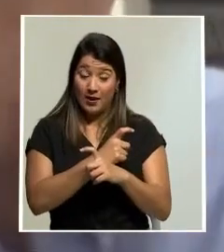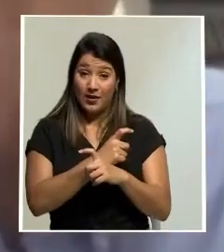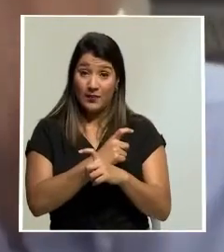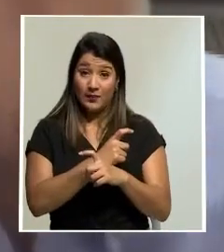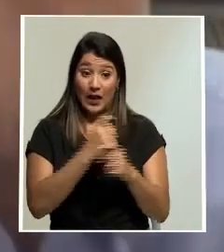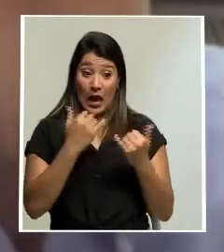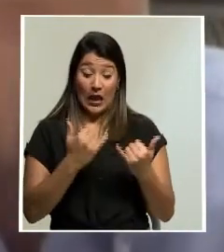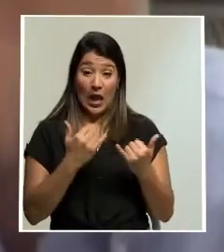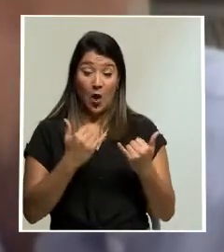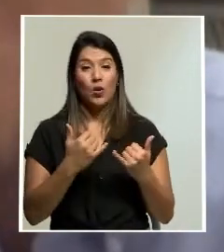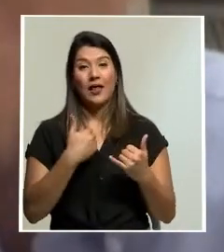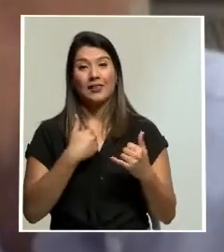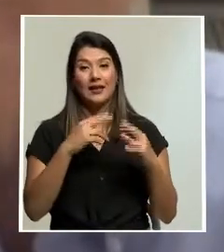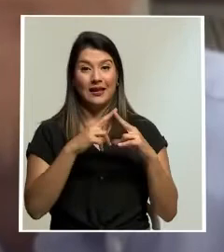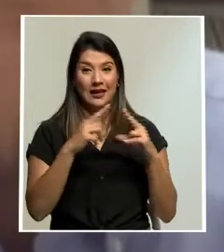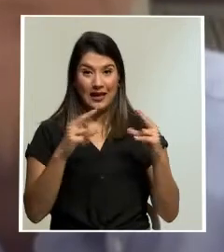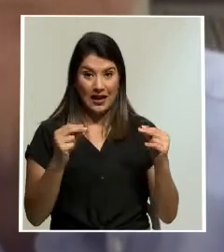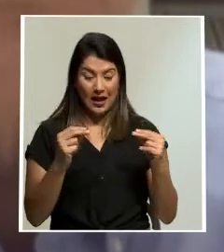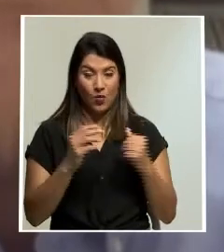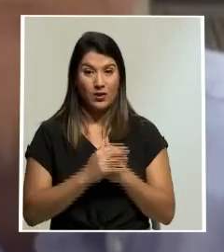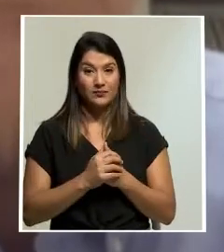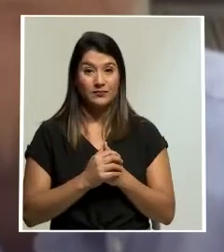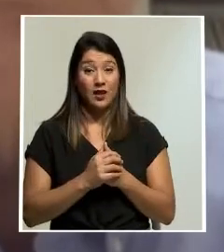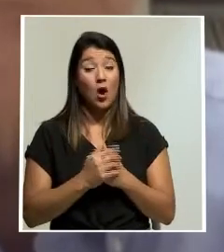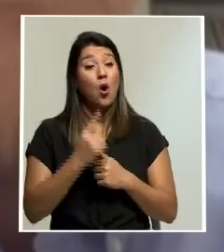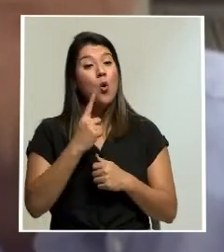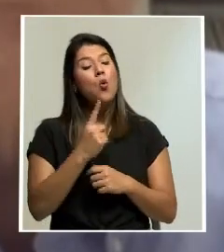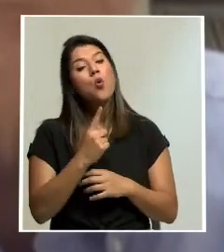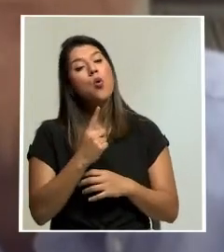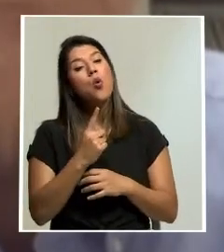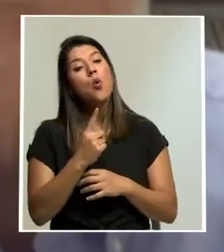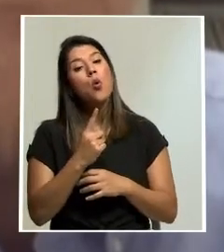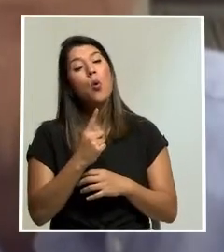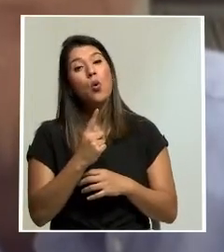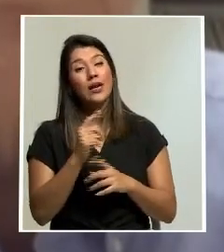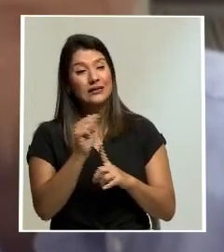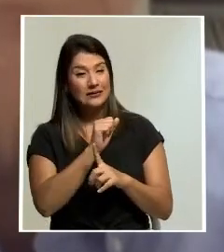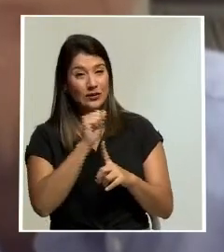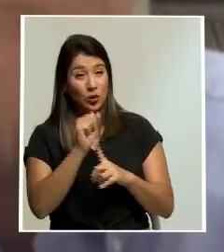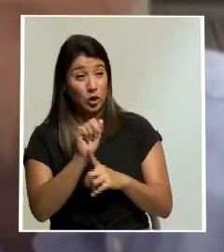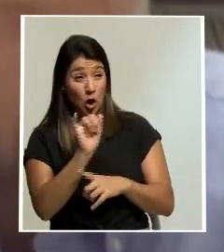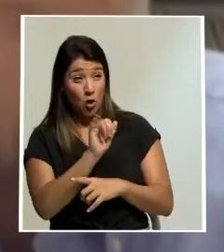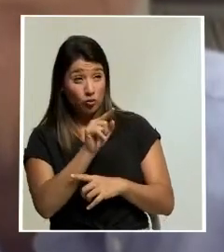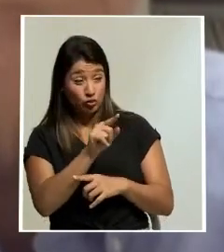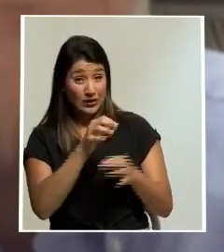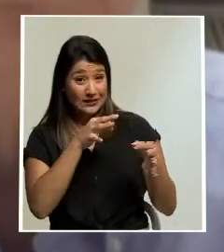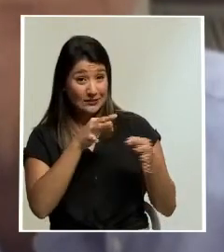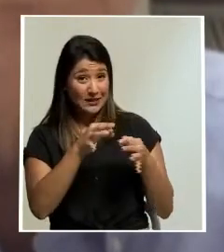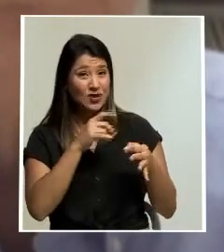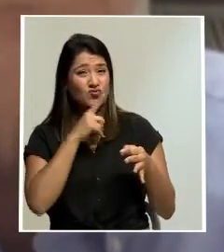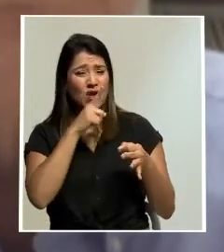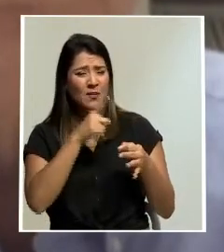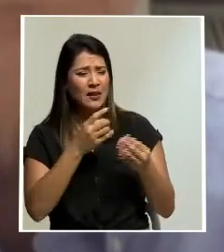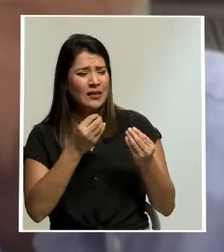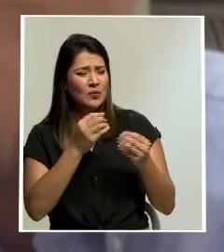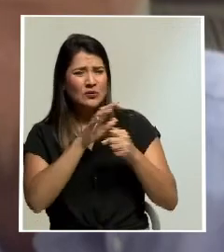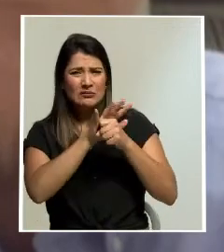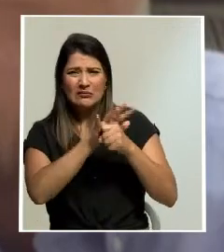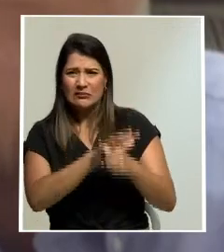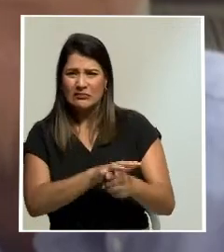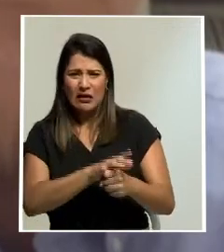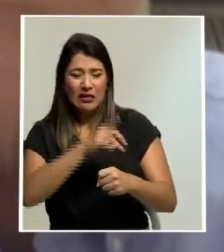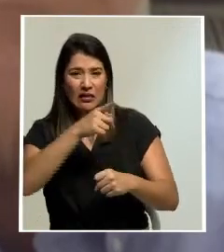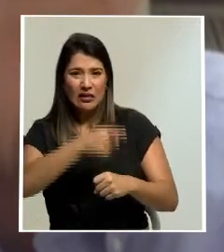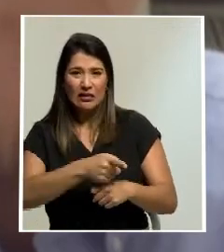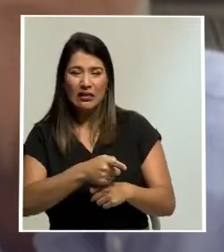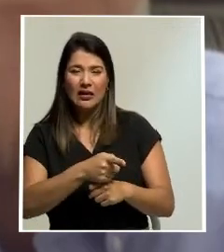que afrontan en Nicaragua. Un estado, como vos lo describís, completamente represivo,